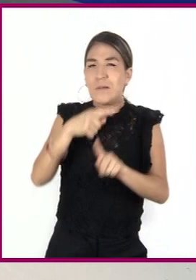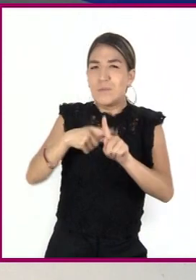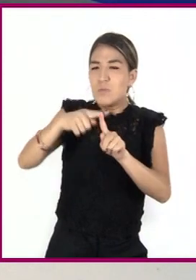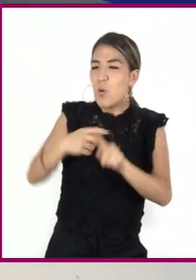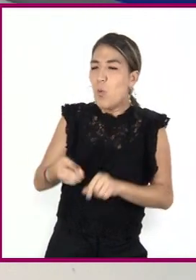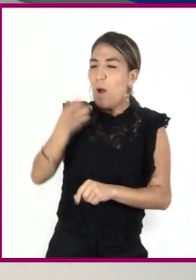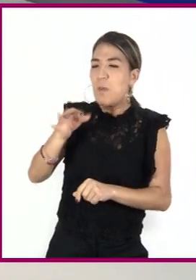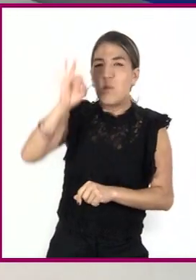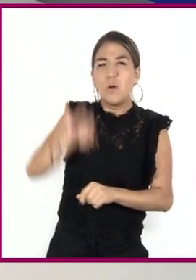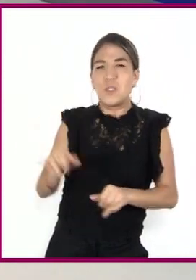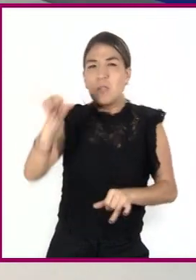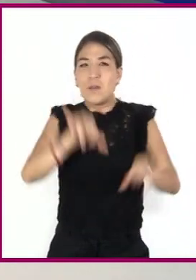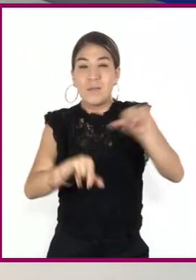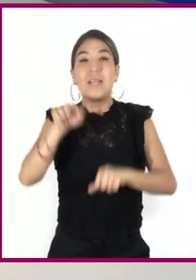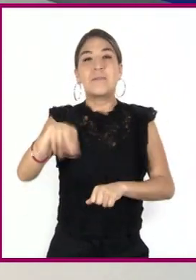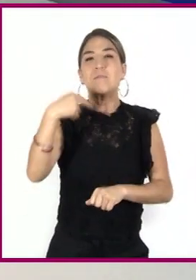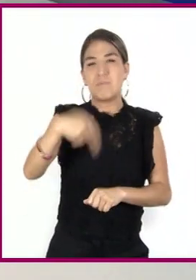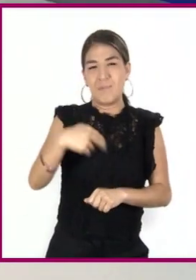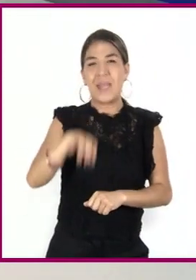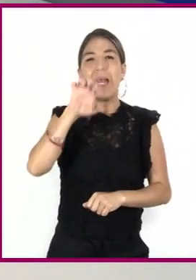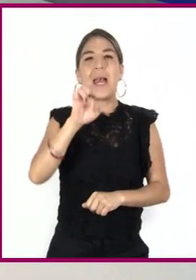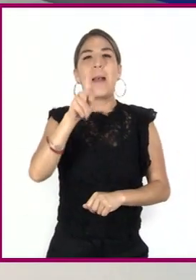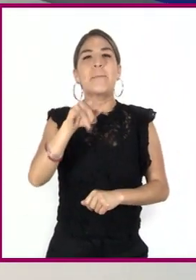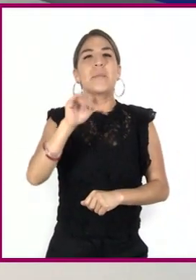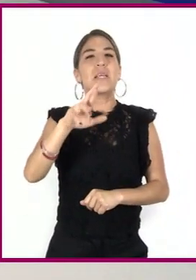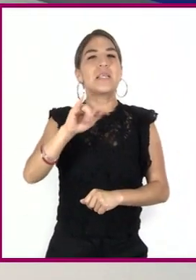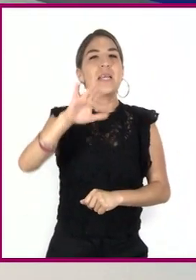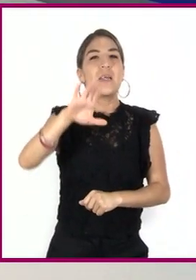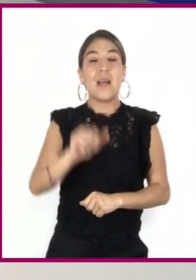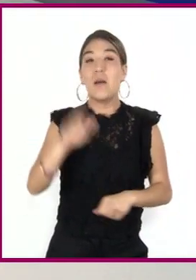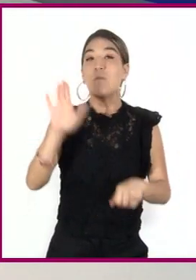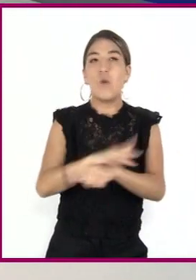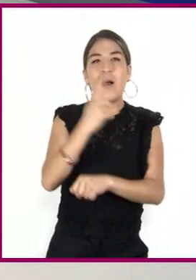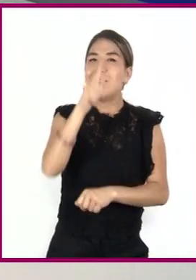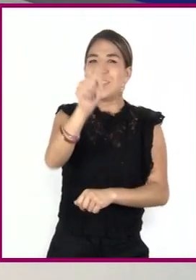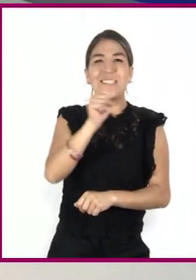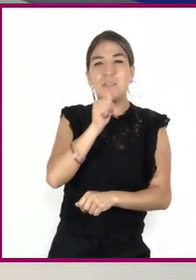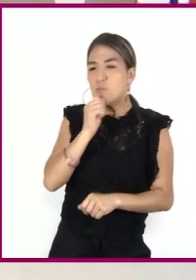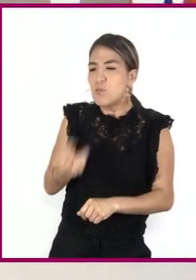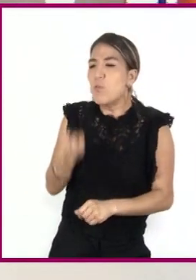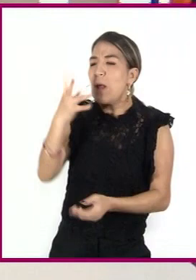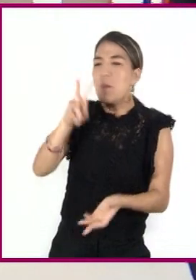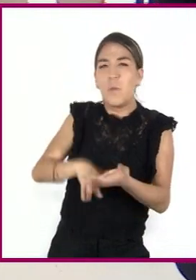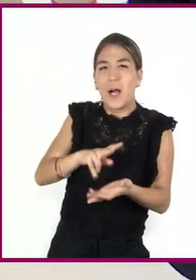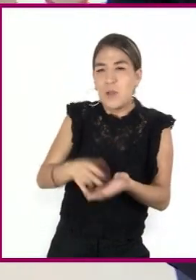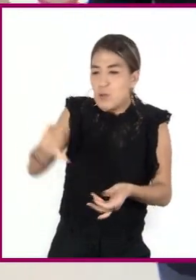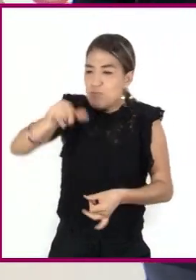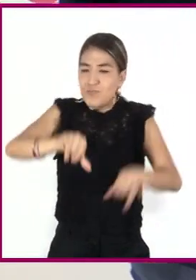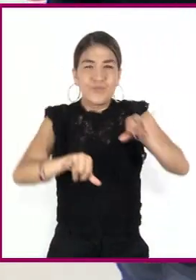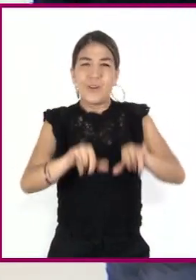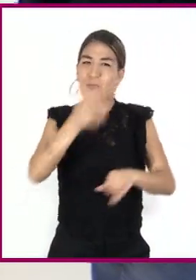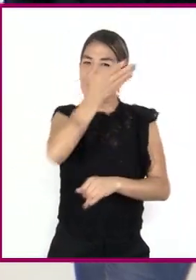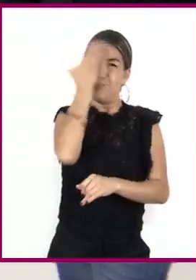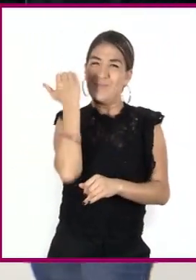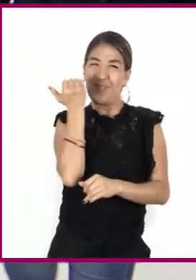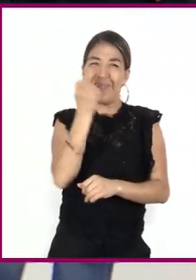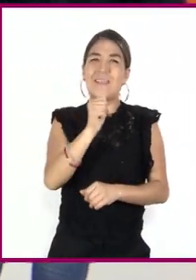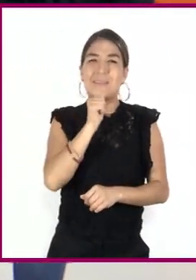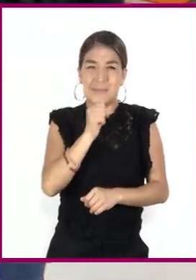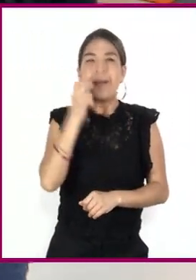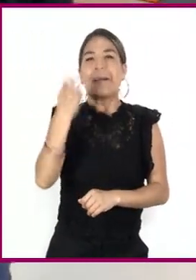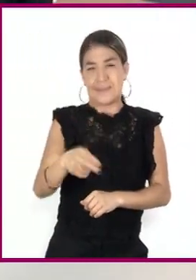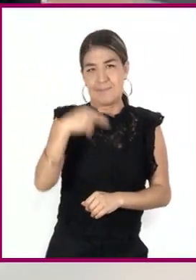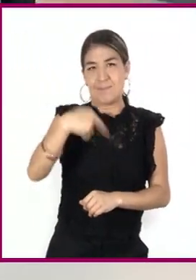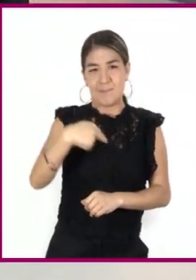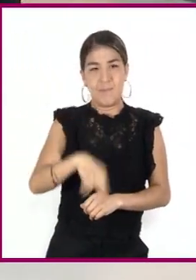de mezclas se les llama empíricas, porque no se conoce el valor de su concentración. Pero hay ocasiones, como en el